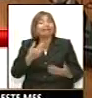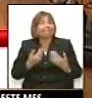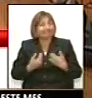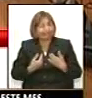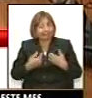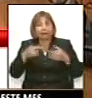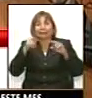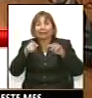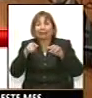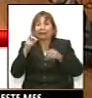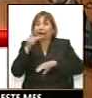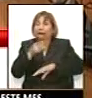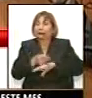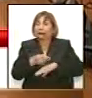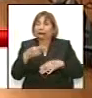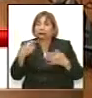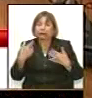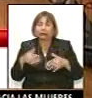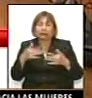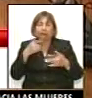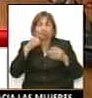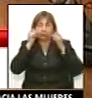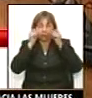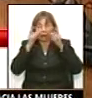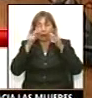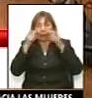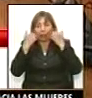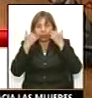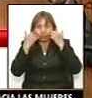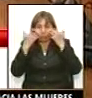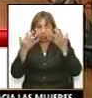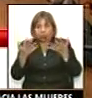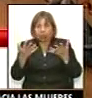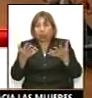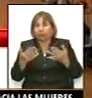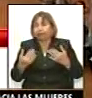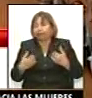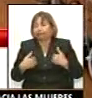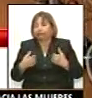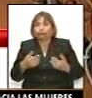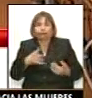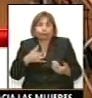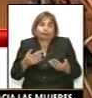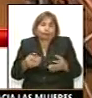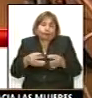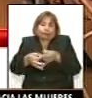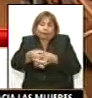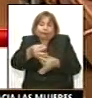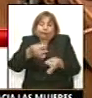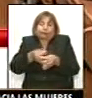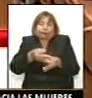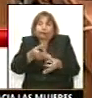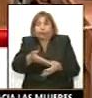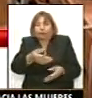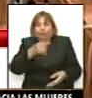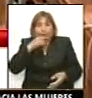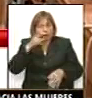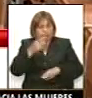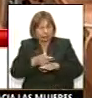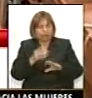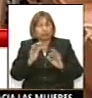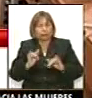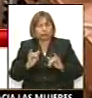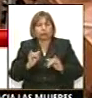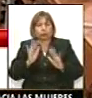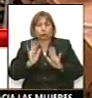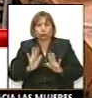estas acusaciones de cierta manera nos indignan, nos ponemos en el lugar de la víctima, pero tenemos que procurar ser